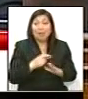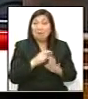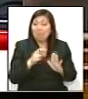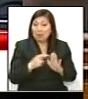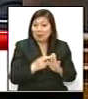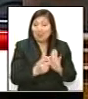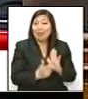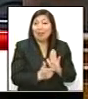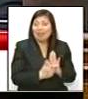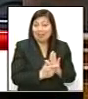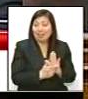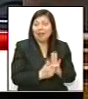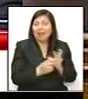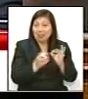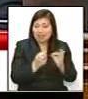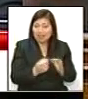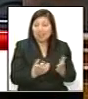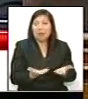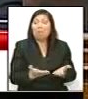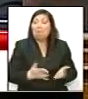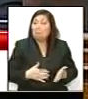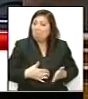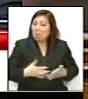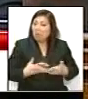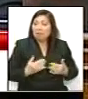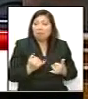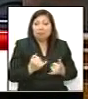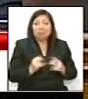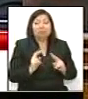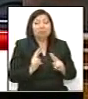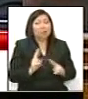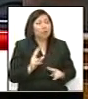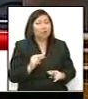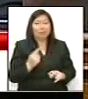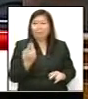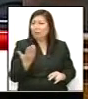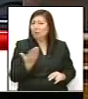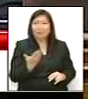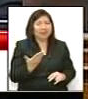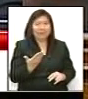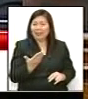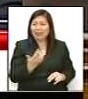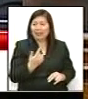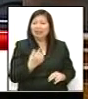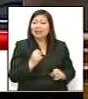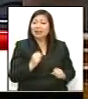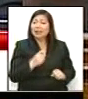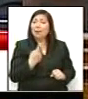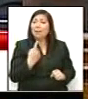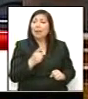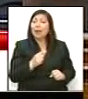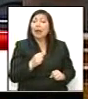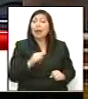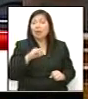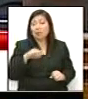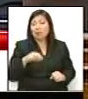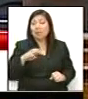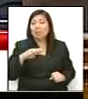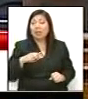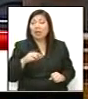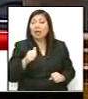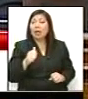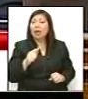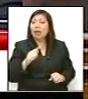de ley sea hecho realidad y podamos por fin ver no solo el reconocimiento que es meritorio para José María Arguedas,